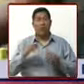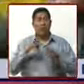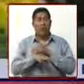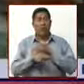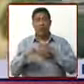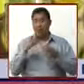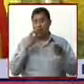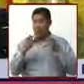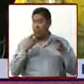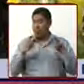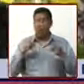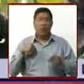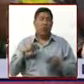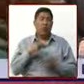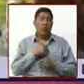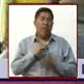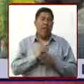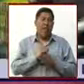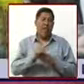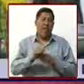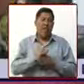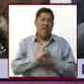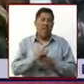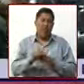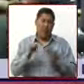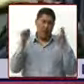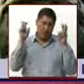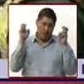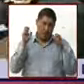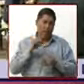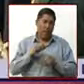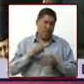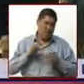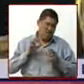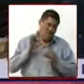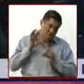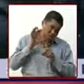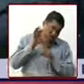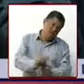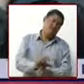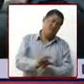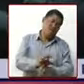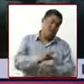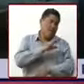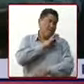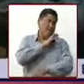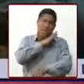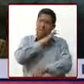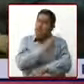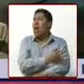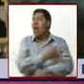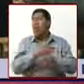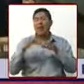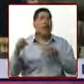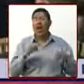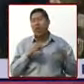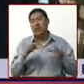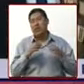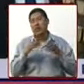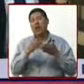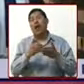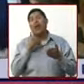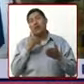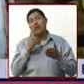del grupo que denominamos Ejercicio de la Fuerza, en atención a los cargos que ostentaban hasta el momento